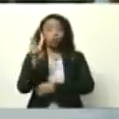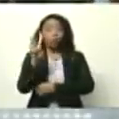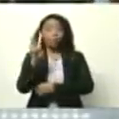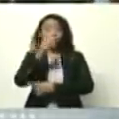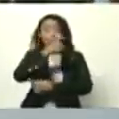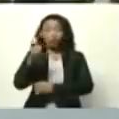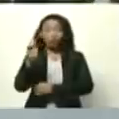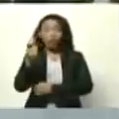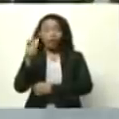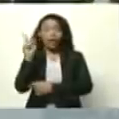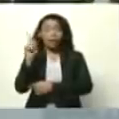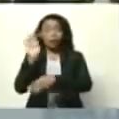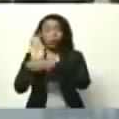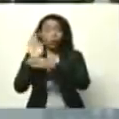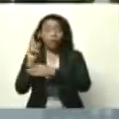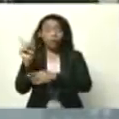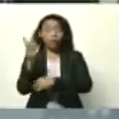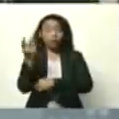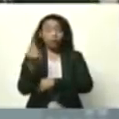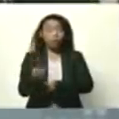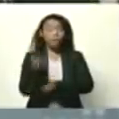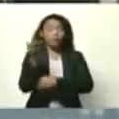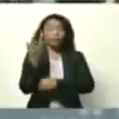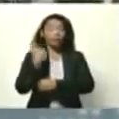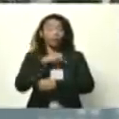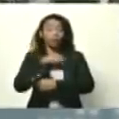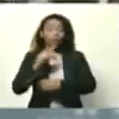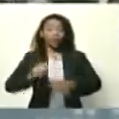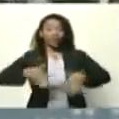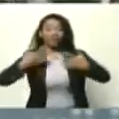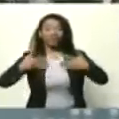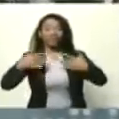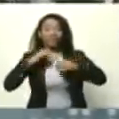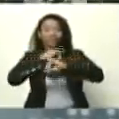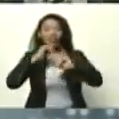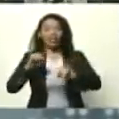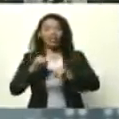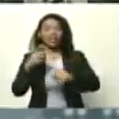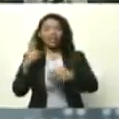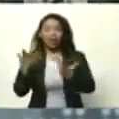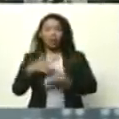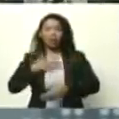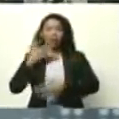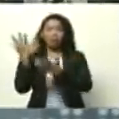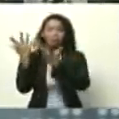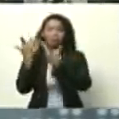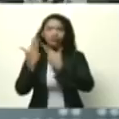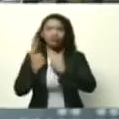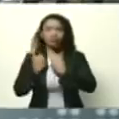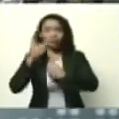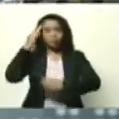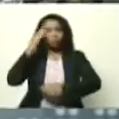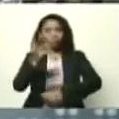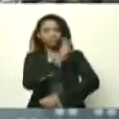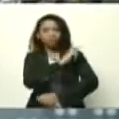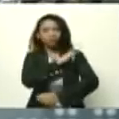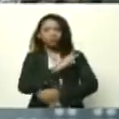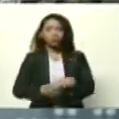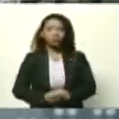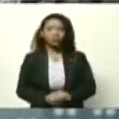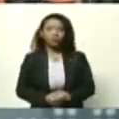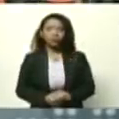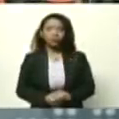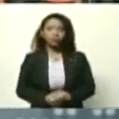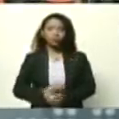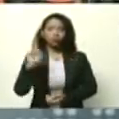inmersión. Eso es un número también para nosotros estar contentos. Así que, ¿qué nos puede comentar usted, almirante en jefe?